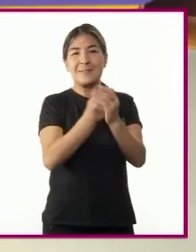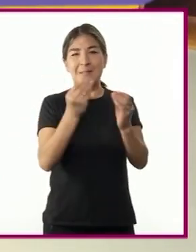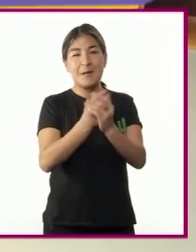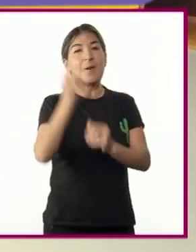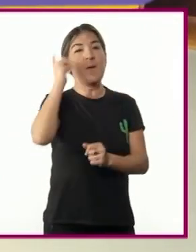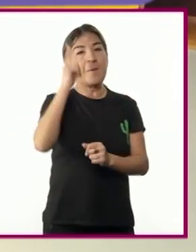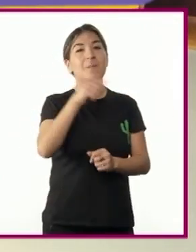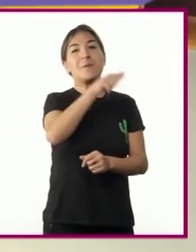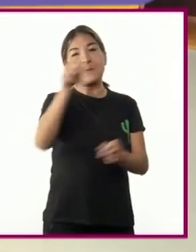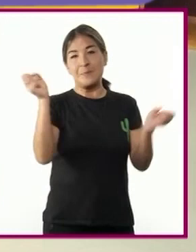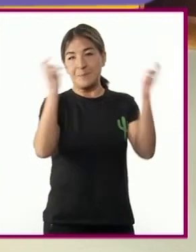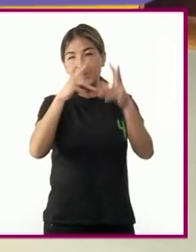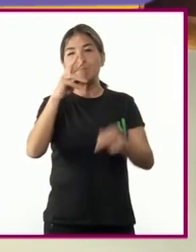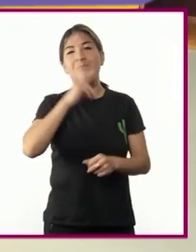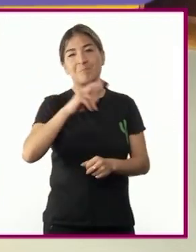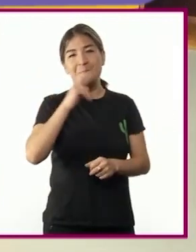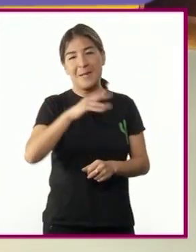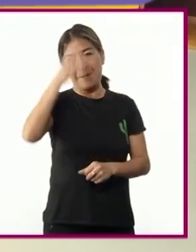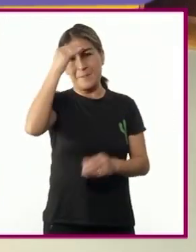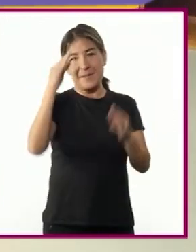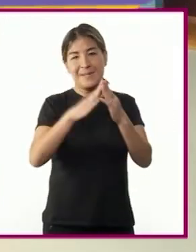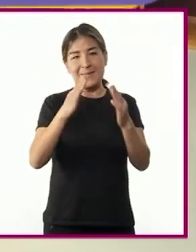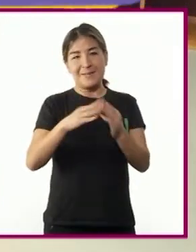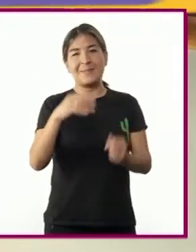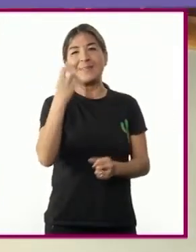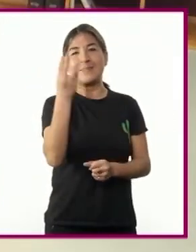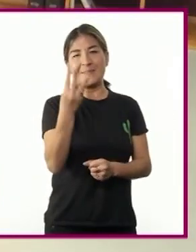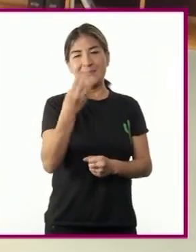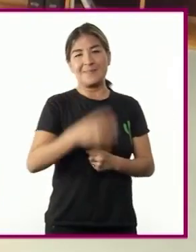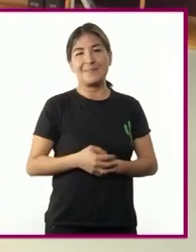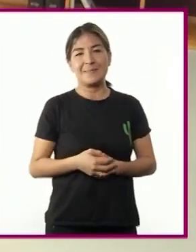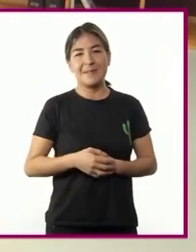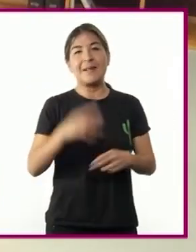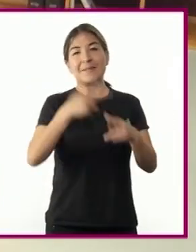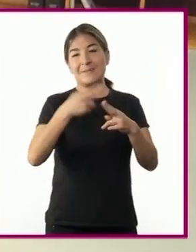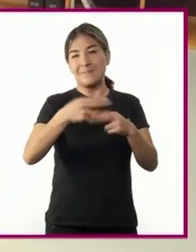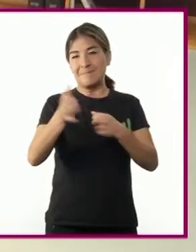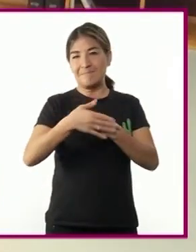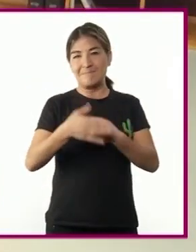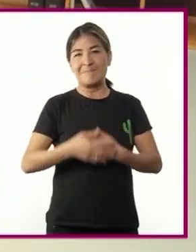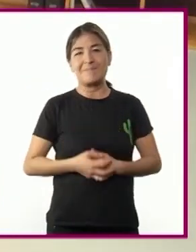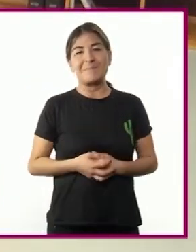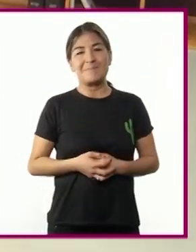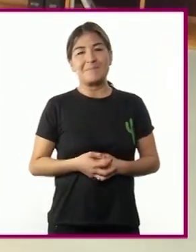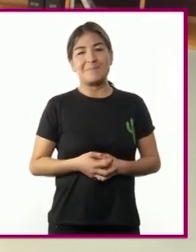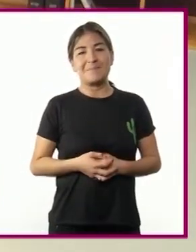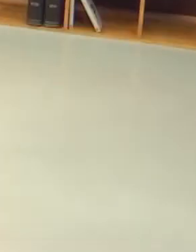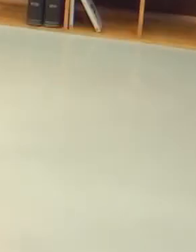esperamos vernos pronto en Aprende en Casa 3. ¡Hasta la próxima!